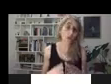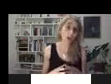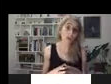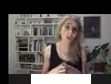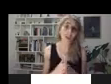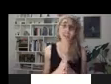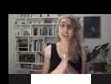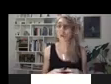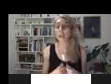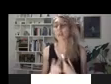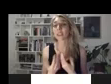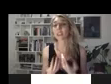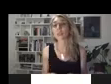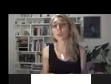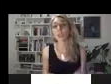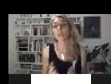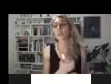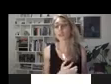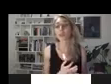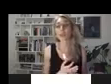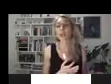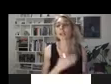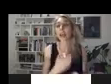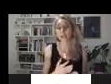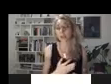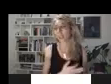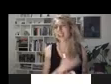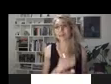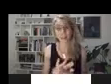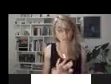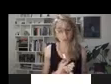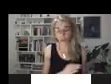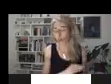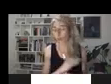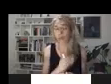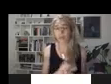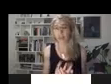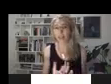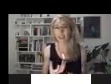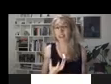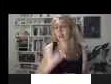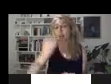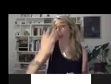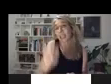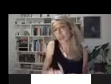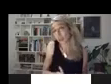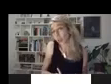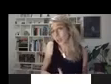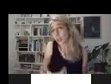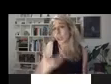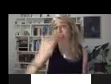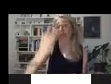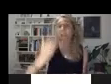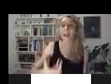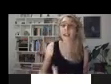en muchos casos esa obra después circule, porque son datos, elementos fundamentales en